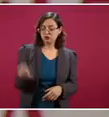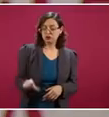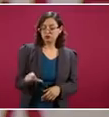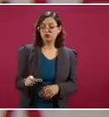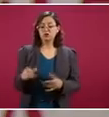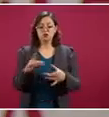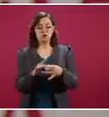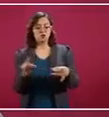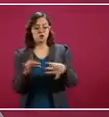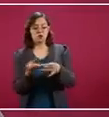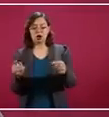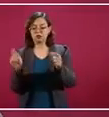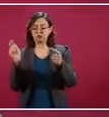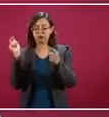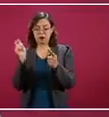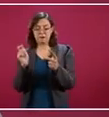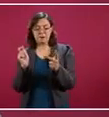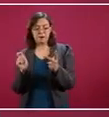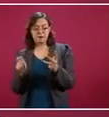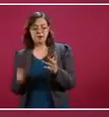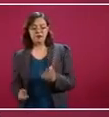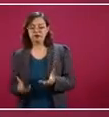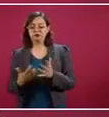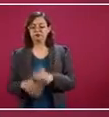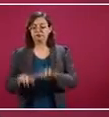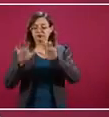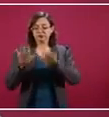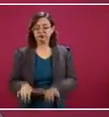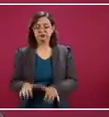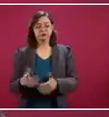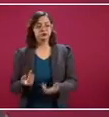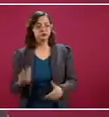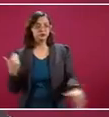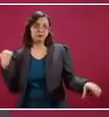detalles correspondientes a las instancias que he referido,